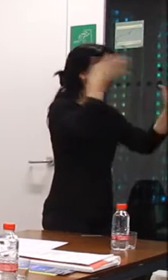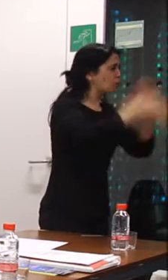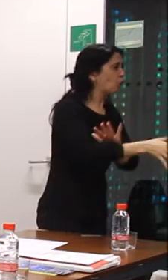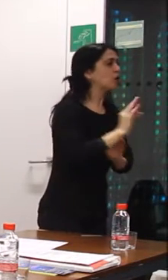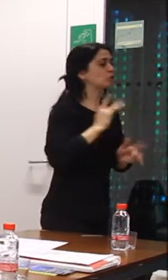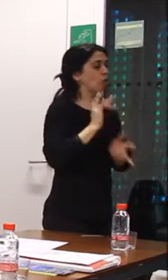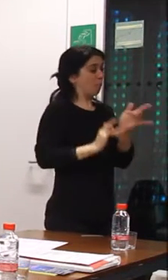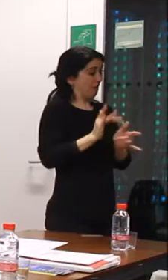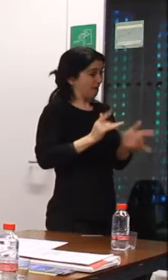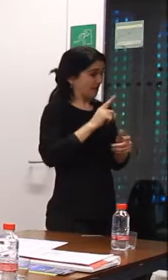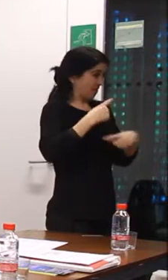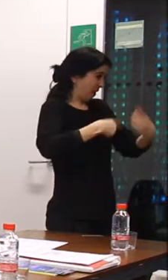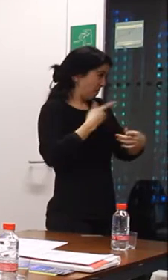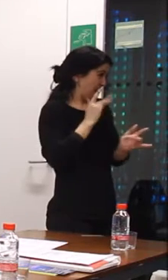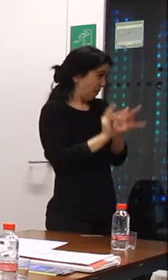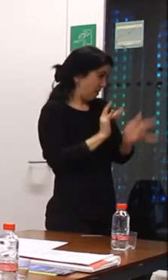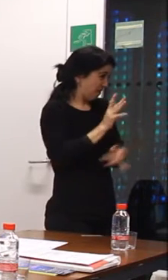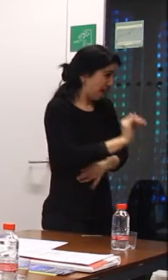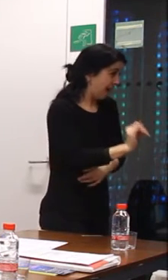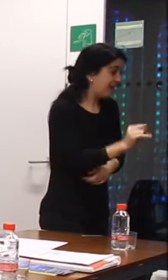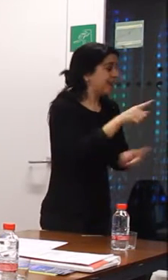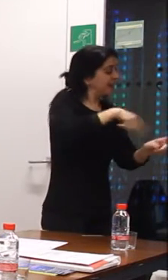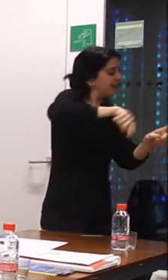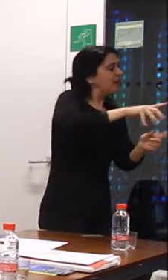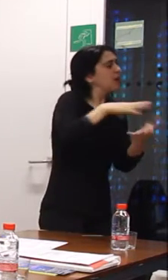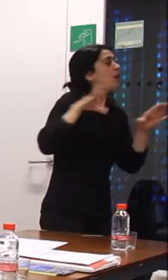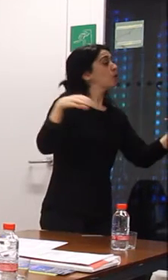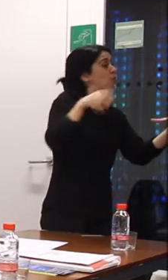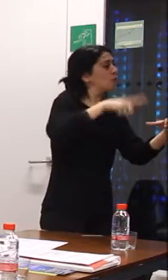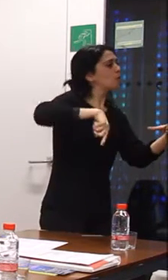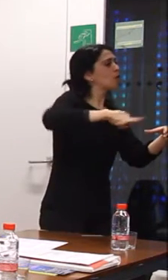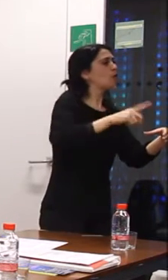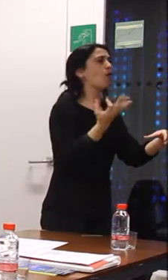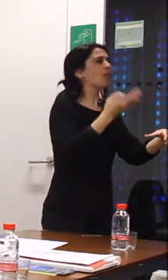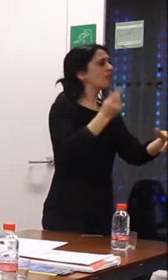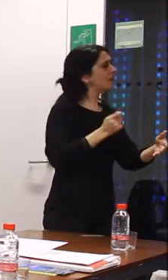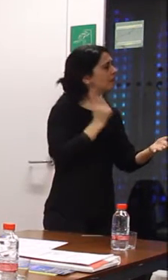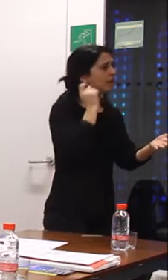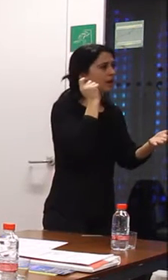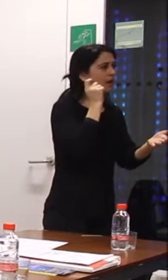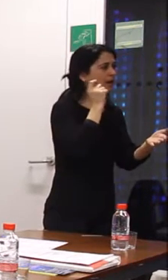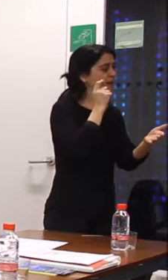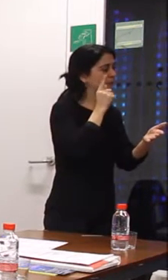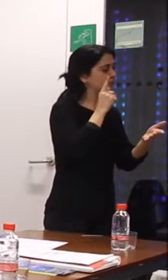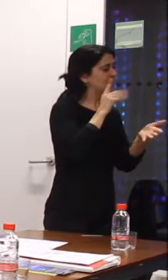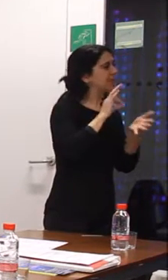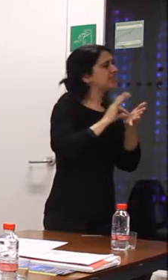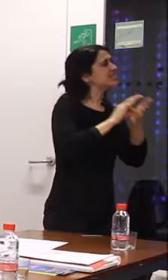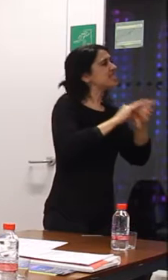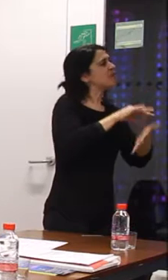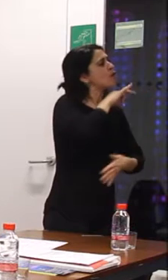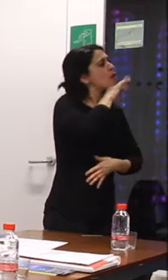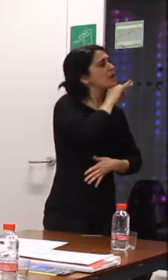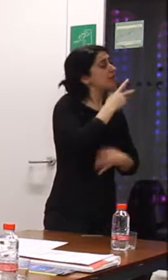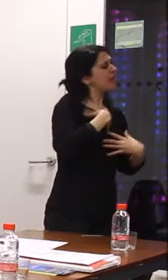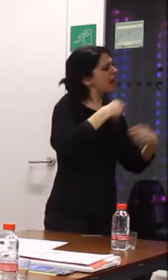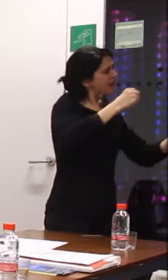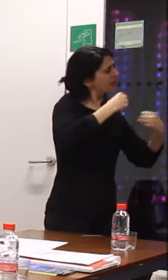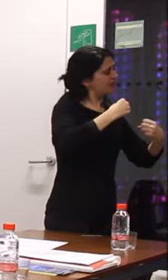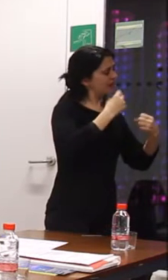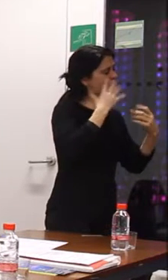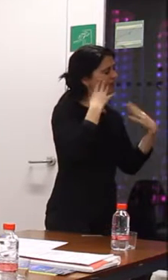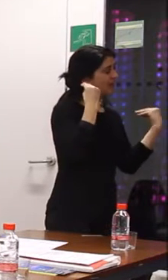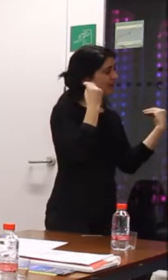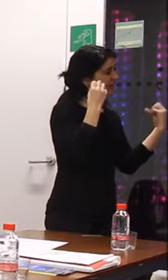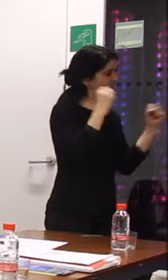bebés a su cargo, pues garantizar evidentemente el suministro en periodos de invierno, son cuestiones básicas, ¿no?